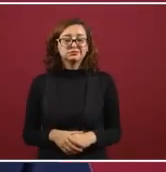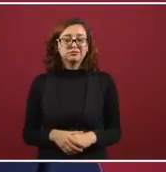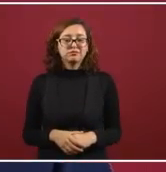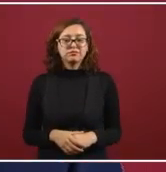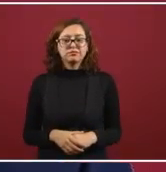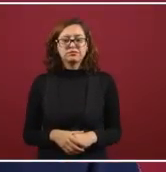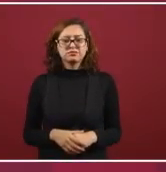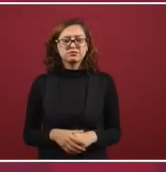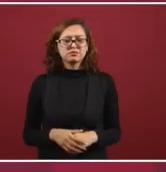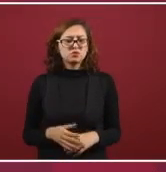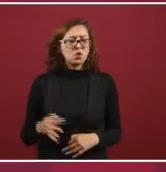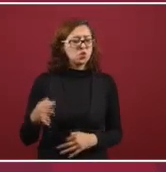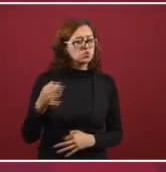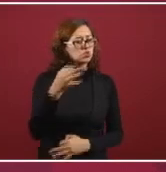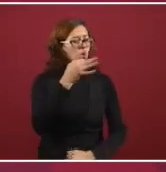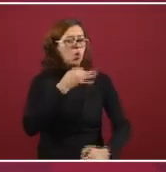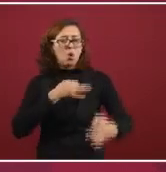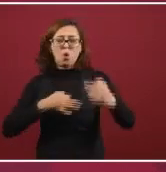Respetamos a todos los medios,